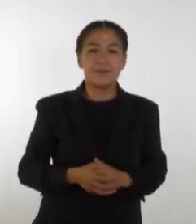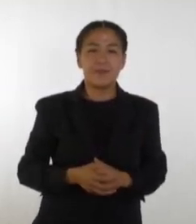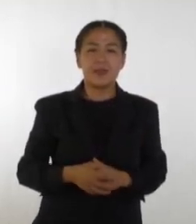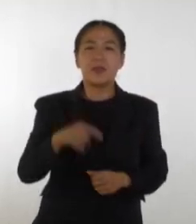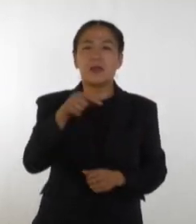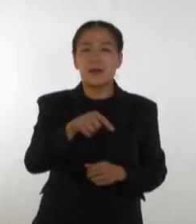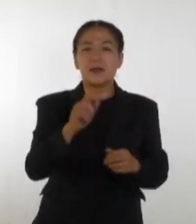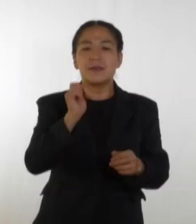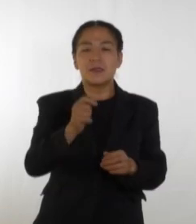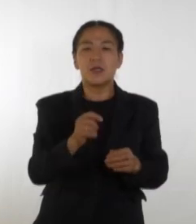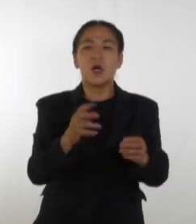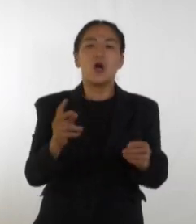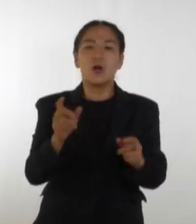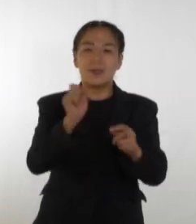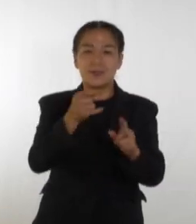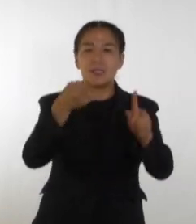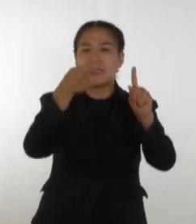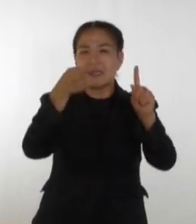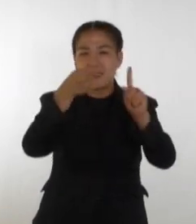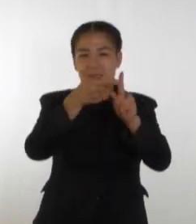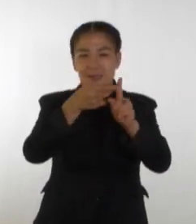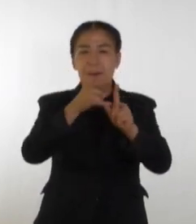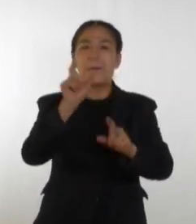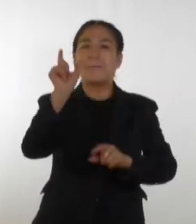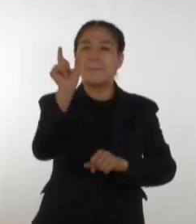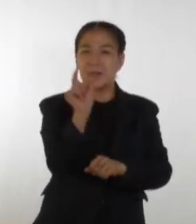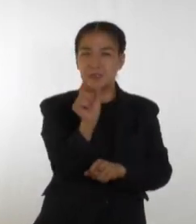Y nos va a quedar un rectángulo más corto.